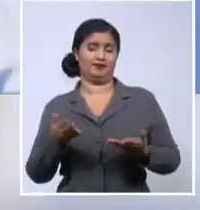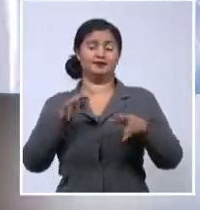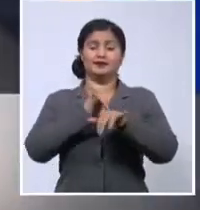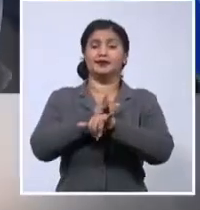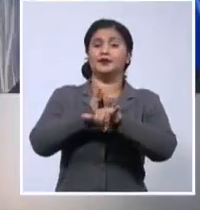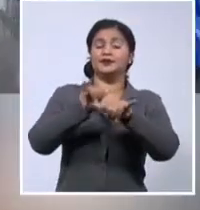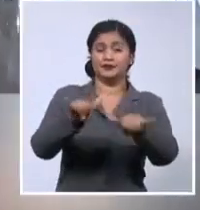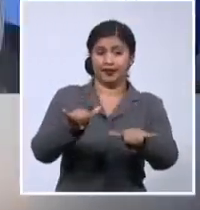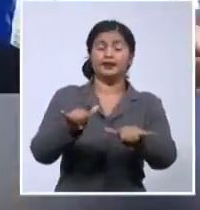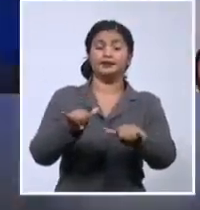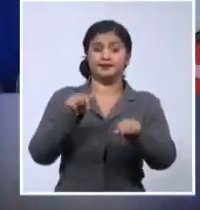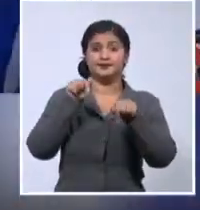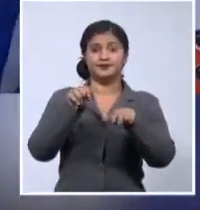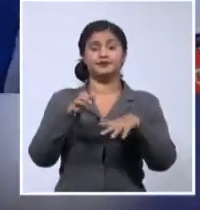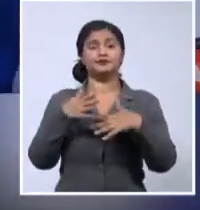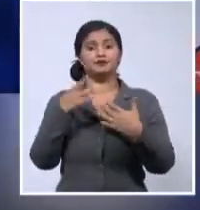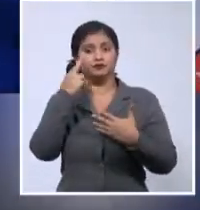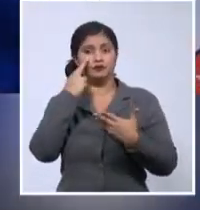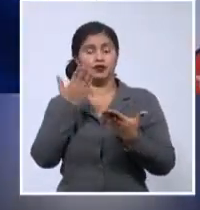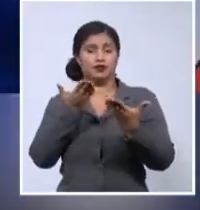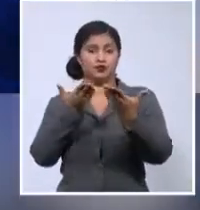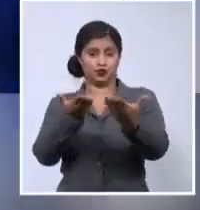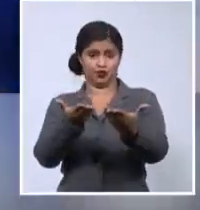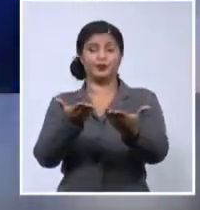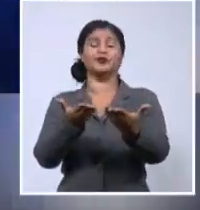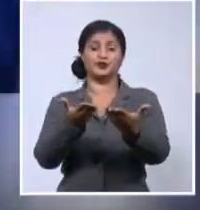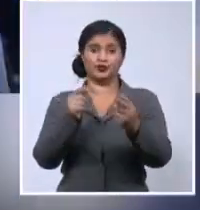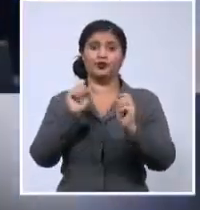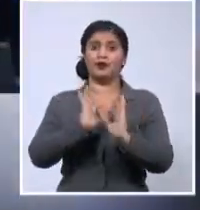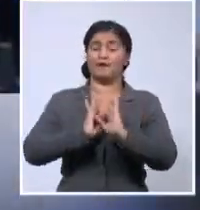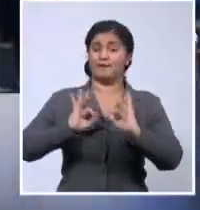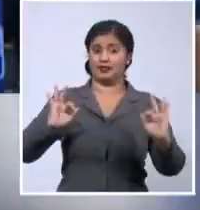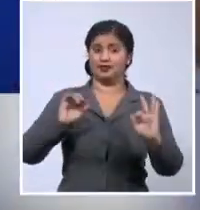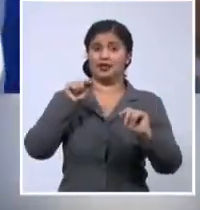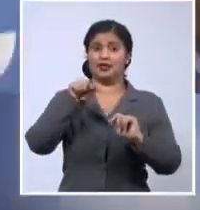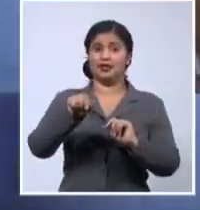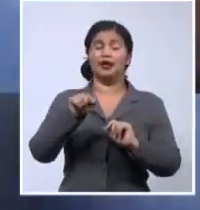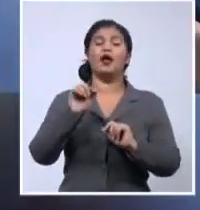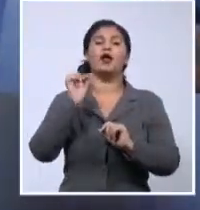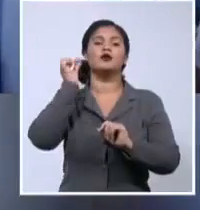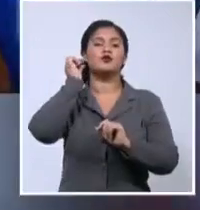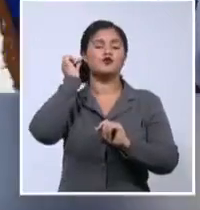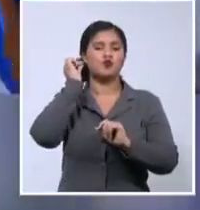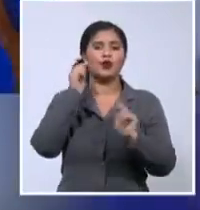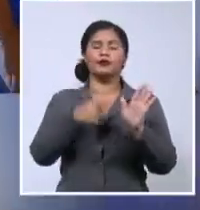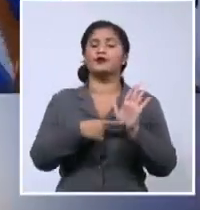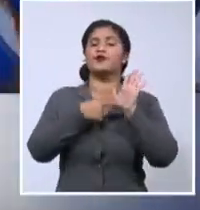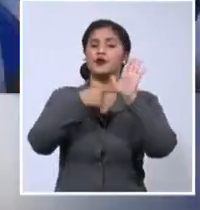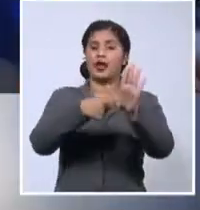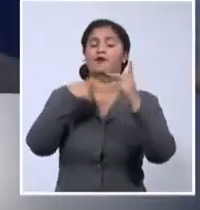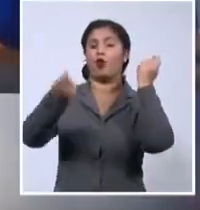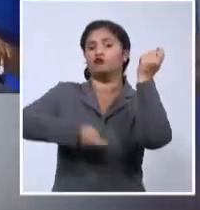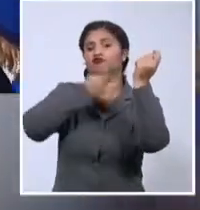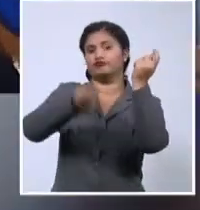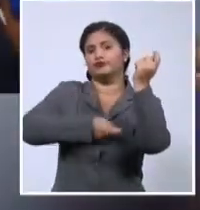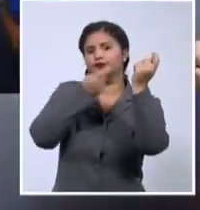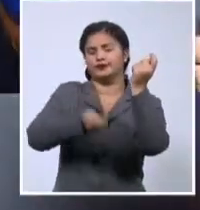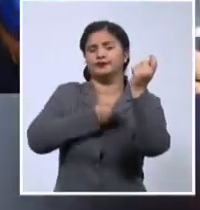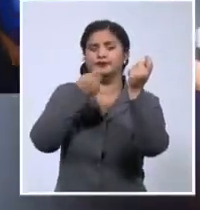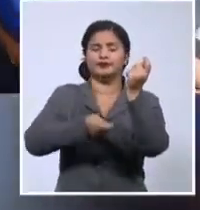especial a max lesnik por constituir un ejemplo de lucha durante décadas de la emigración